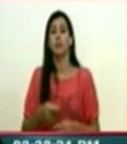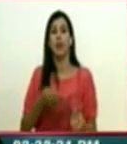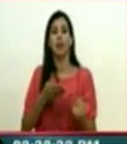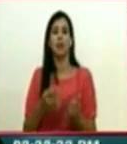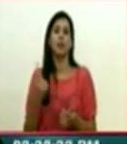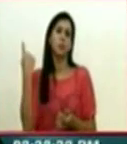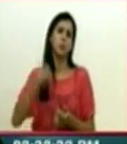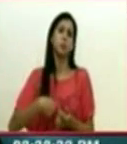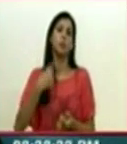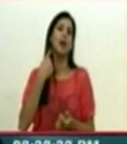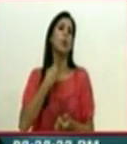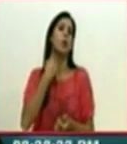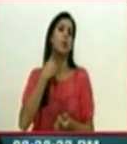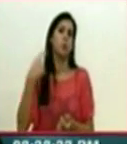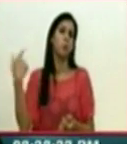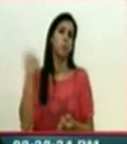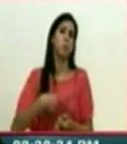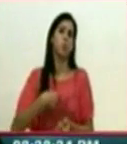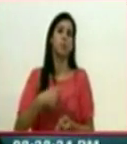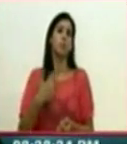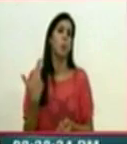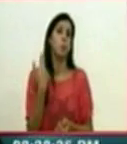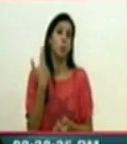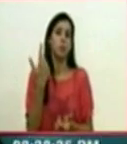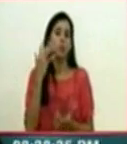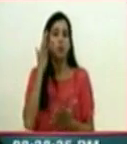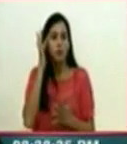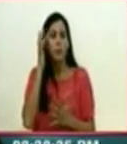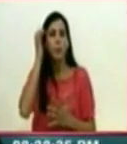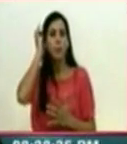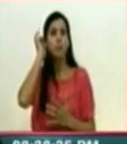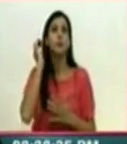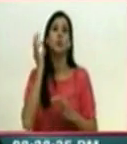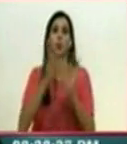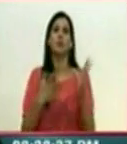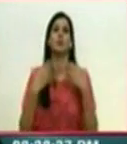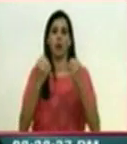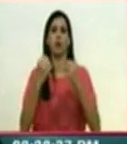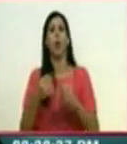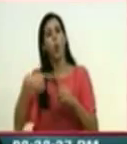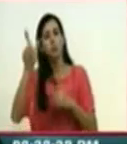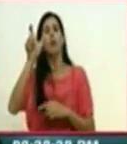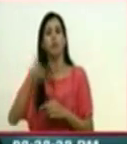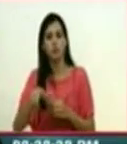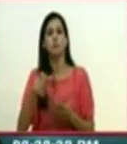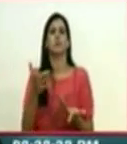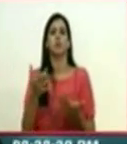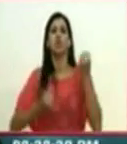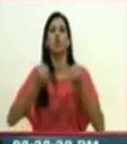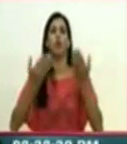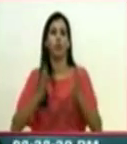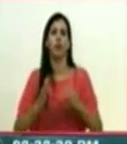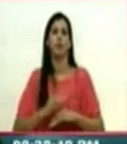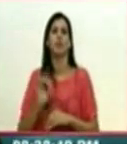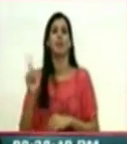cuello, como quien va a matar. Afortunadamente se salvó otro taxista más. De la noche a la mañana,